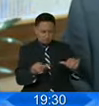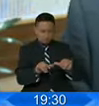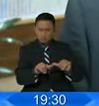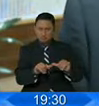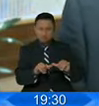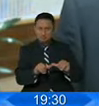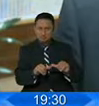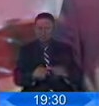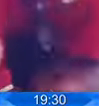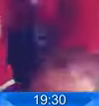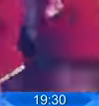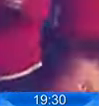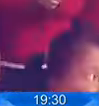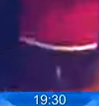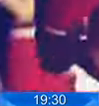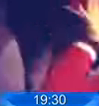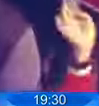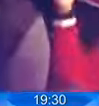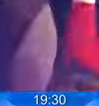del suelo.